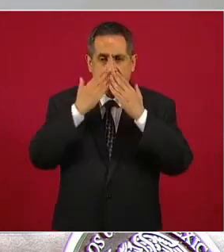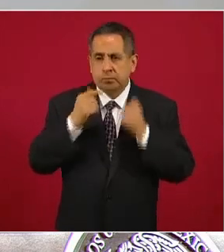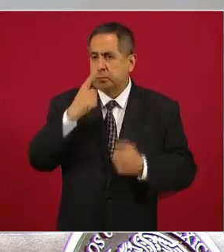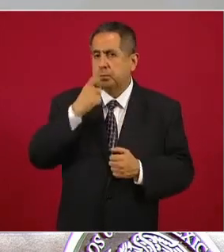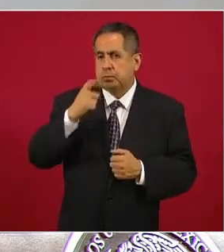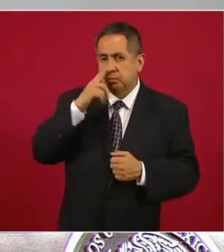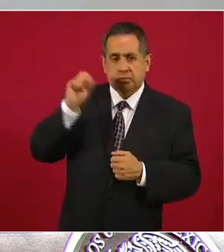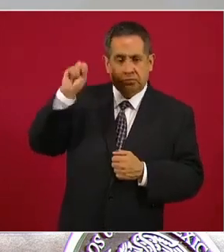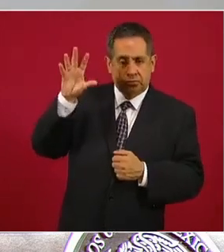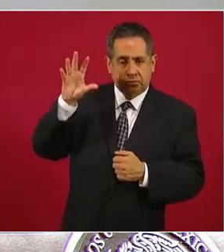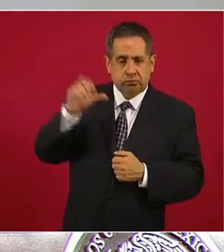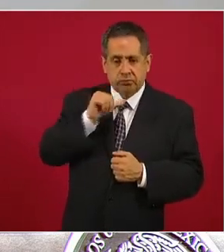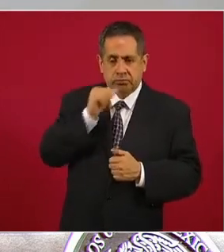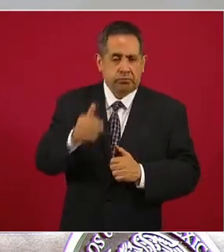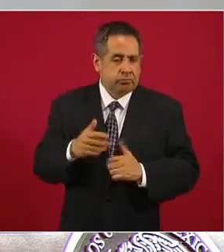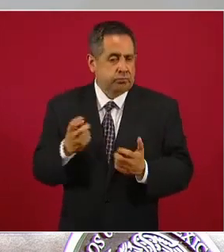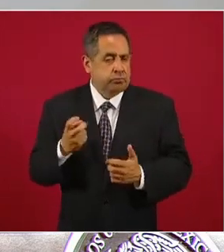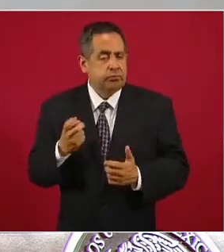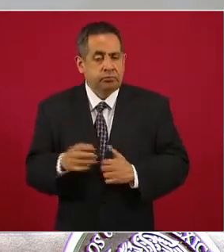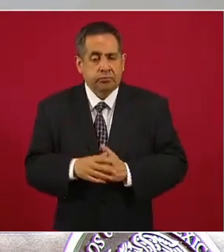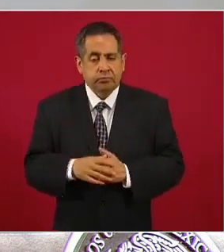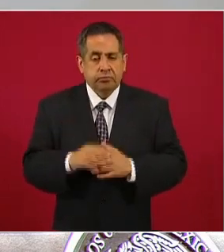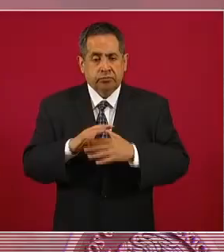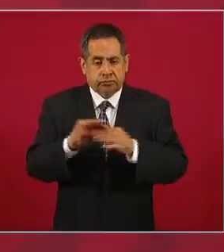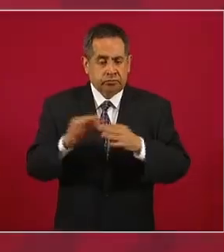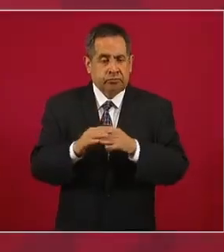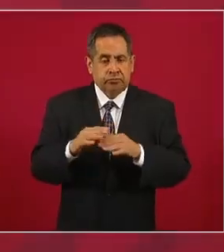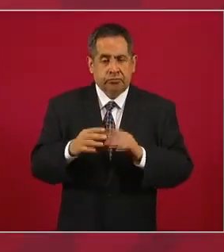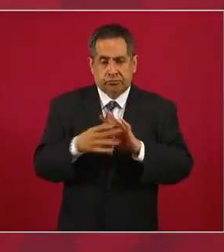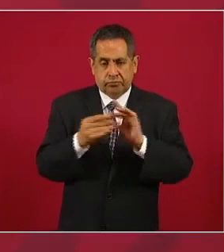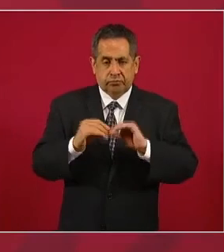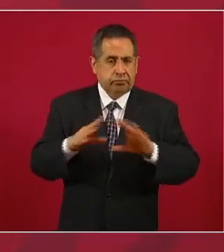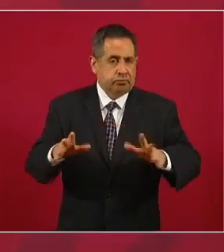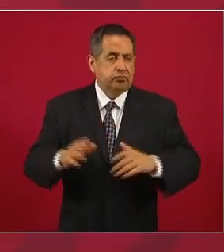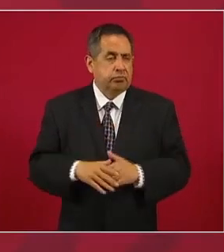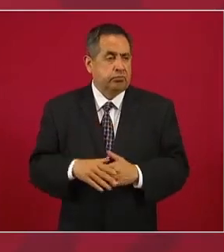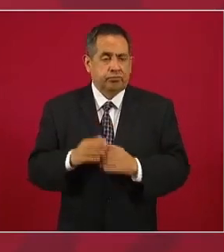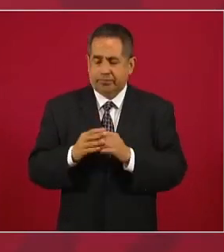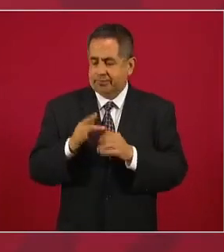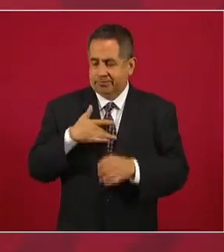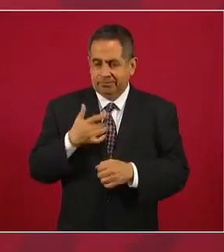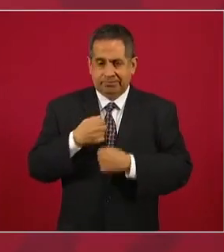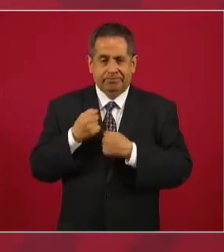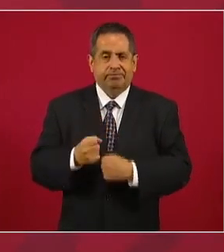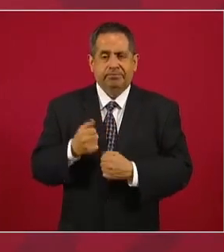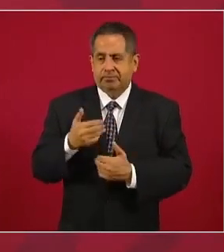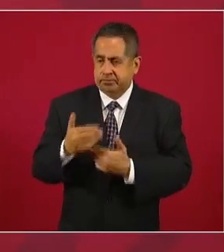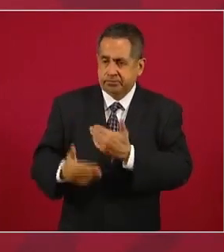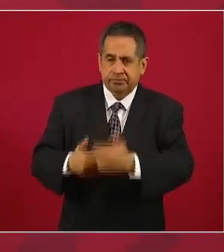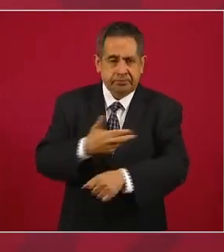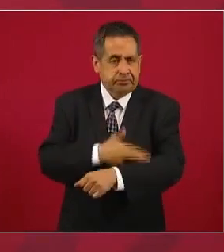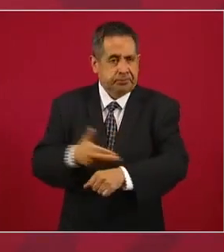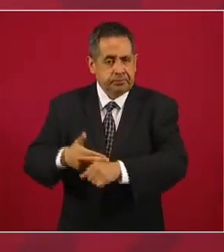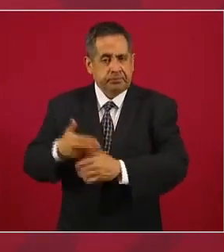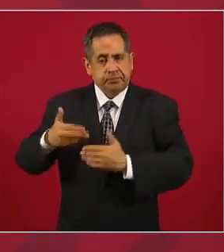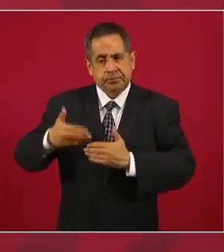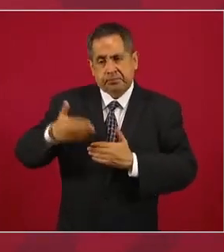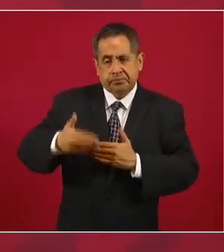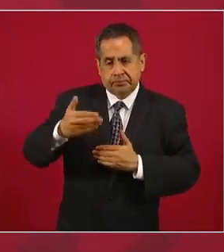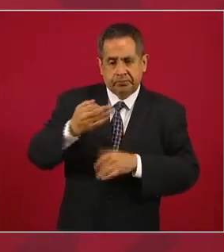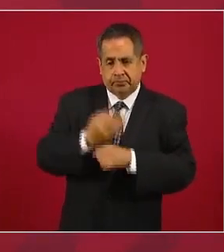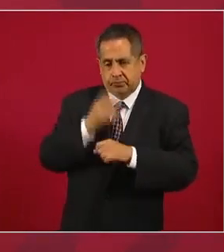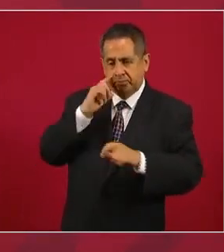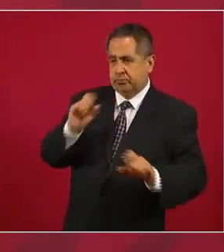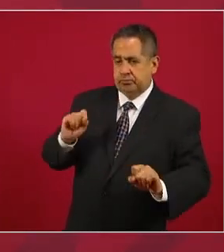rojo. Con estos datos, desde luego, tenemos la seguridad de que el proceso, tanto en lo que van a ver en